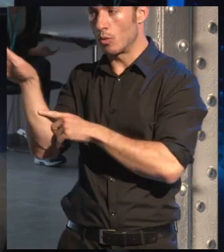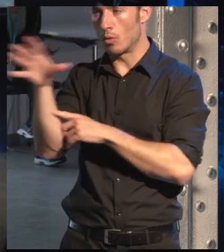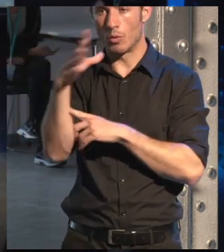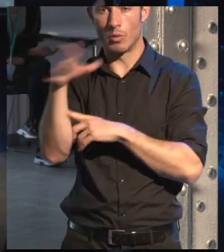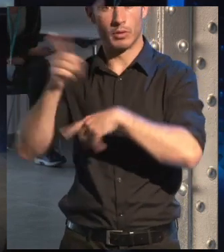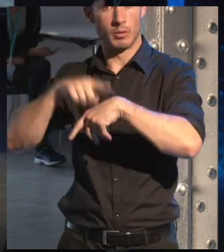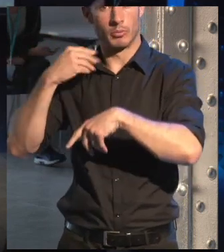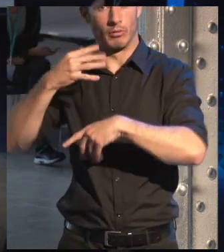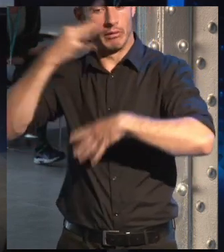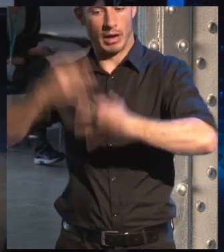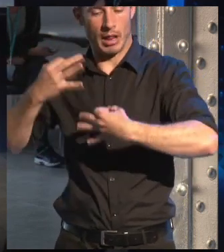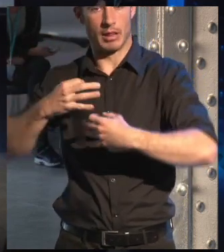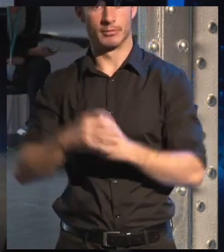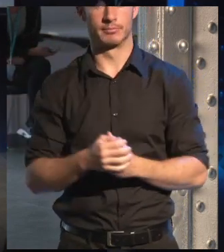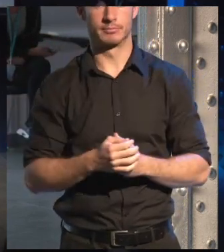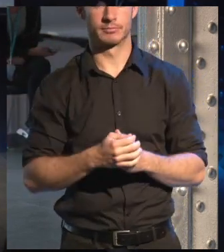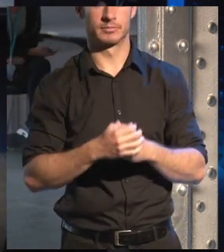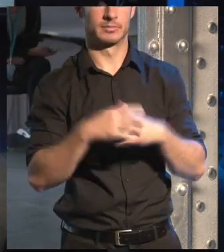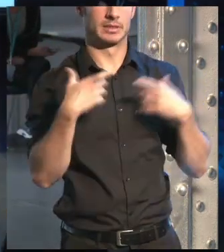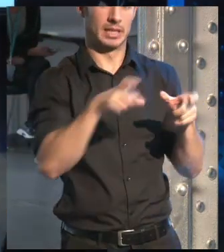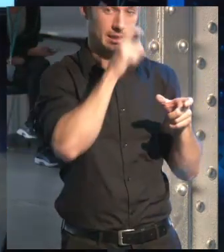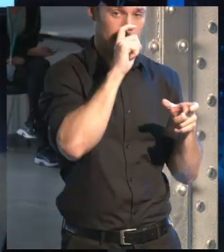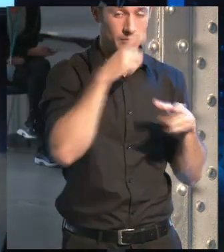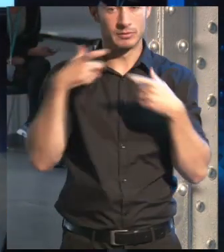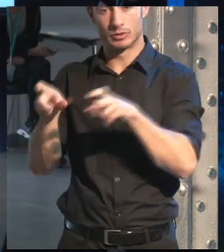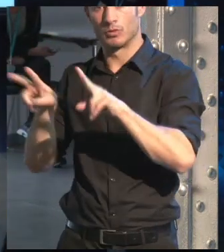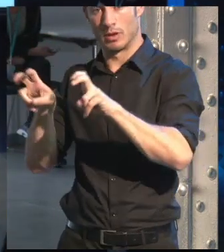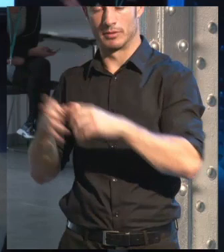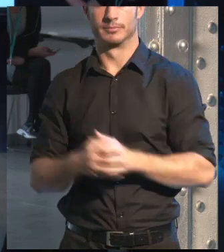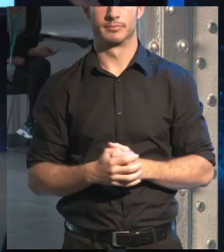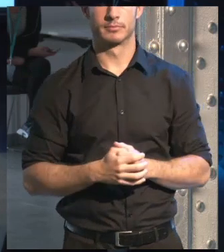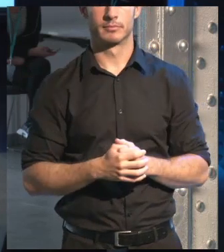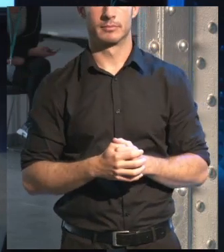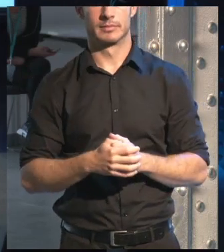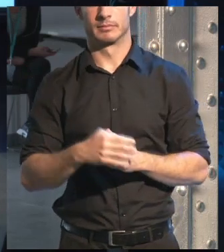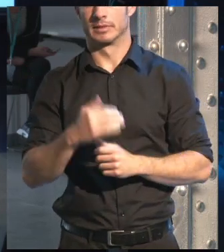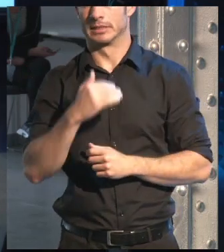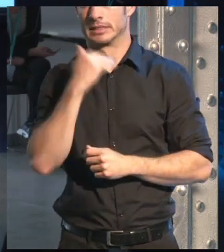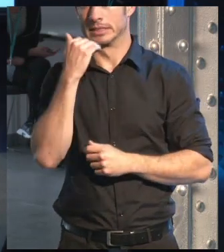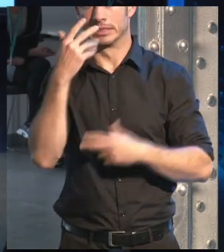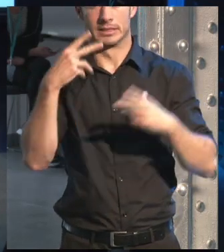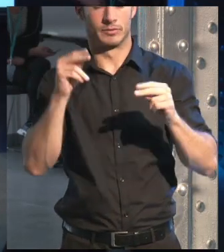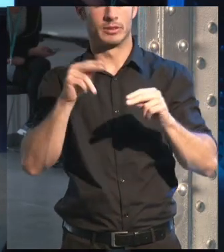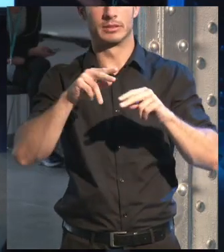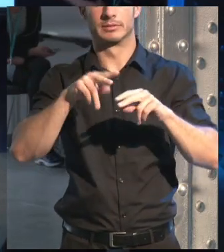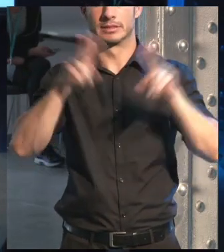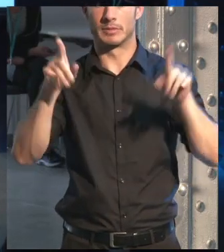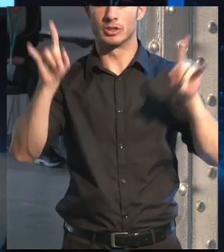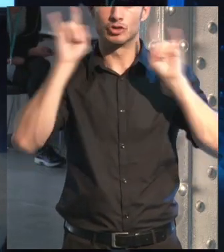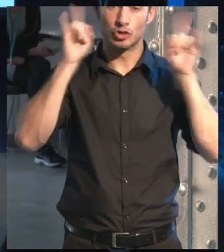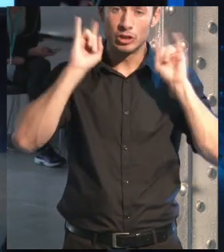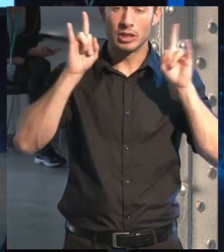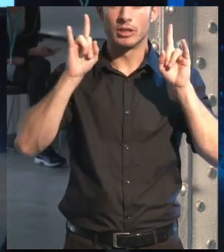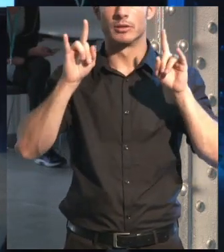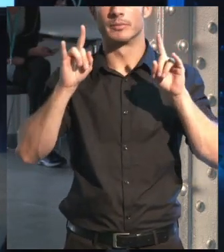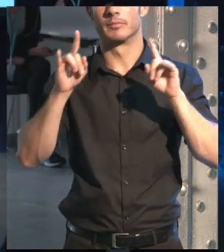antigua, la versión nueva. Vale, ya voy a terminar hablando del sonido y la interactividad. El sonido es una